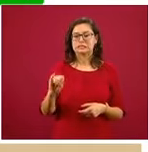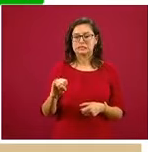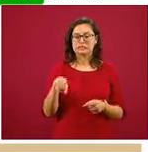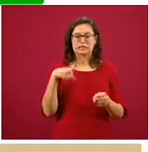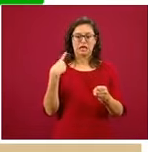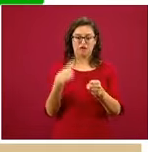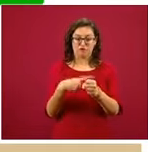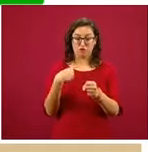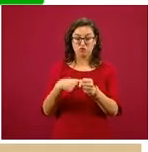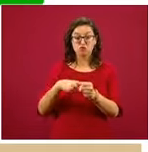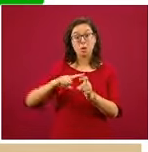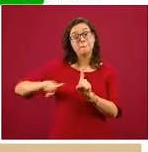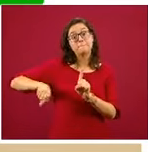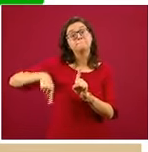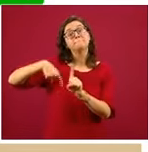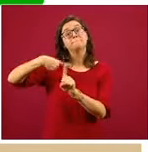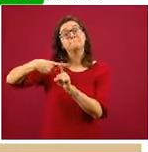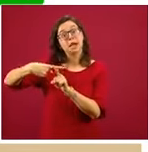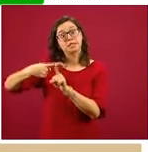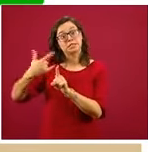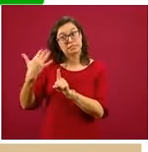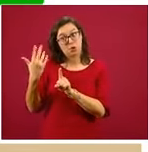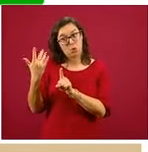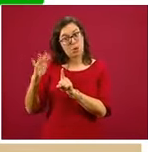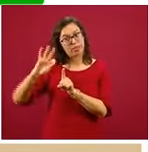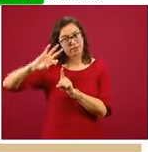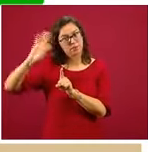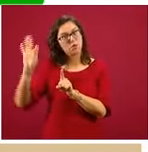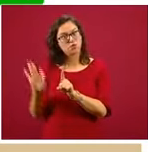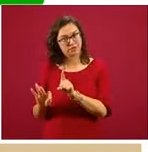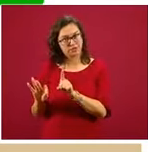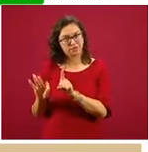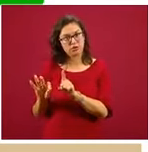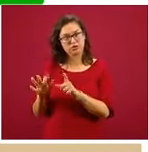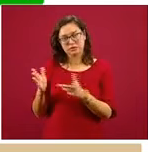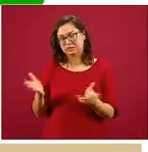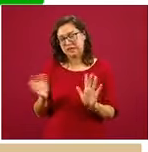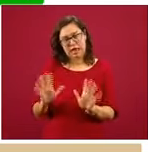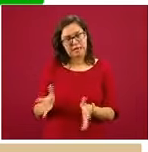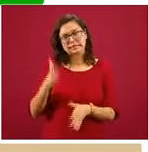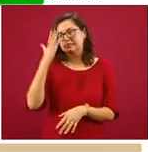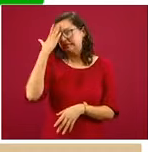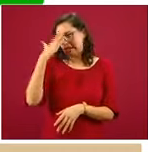más precisamente la aplicación de ese porcentaje de positividad que veíamos para